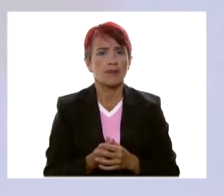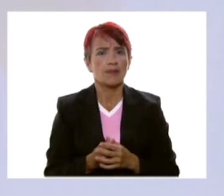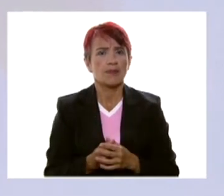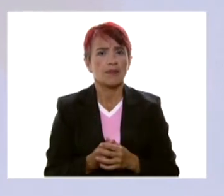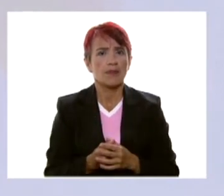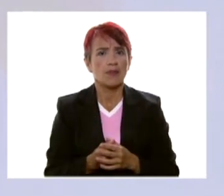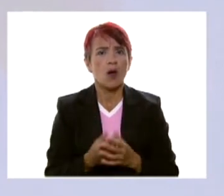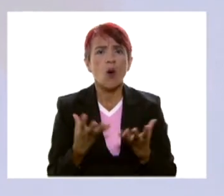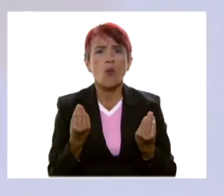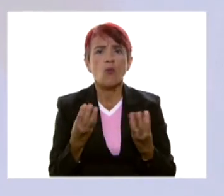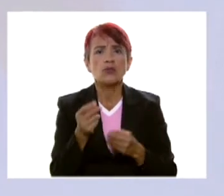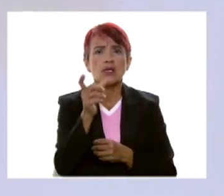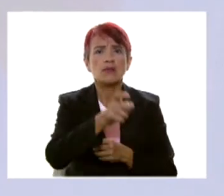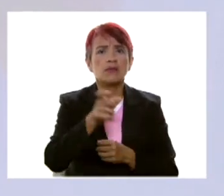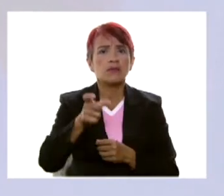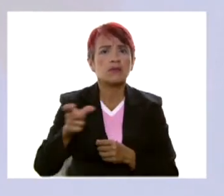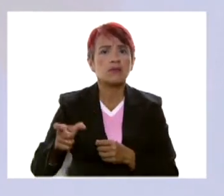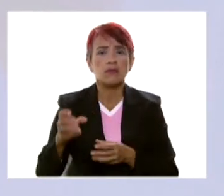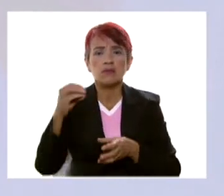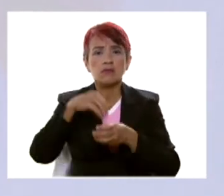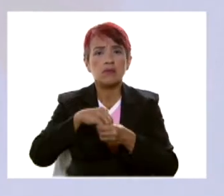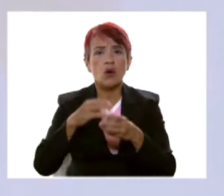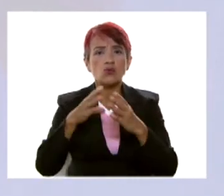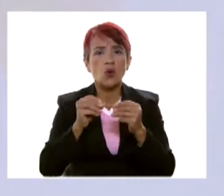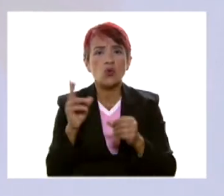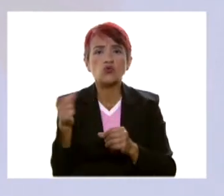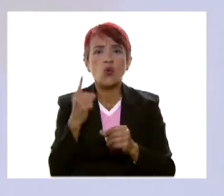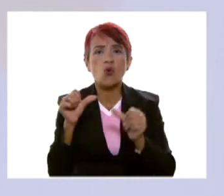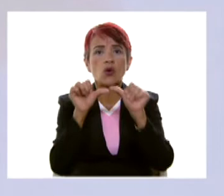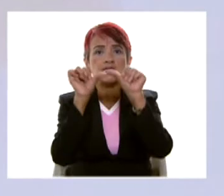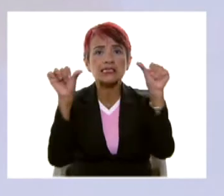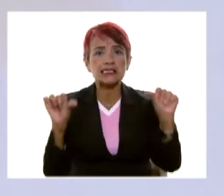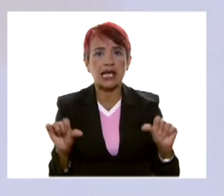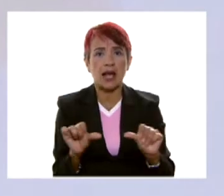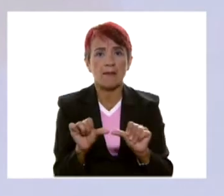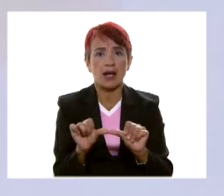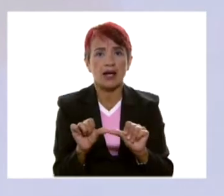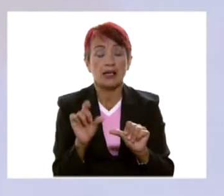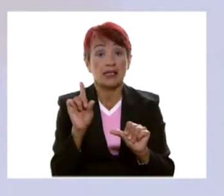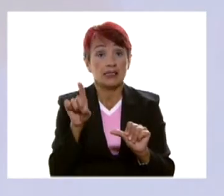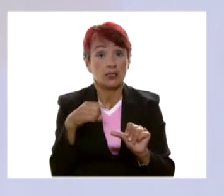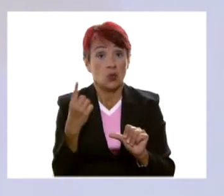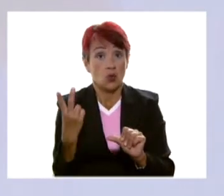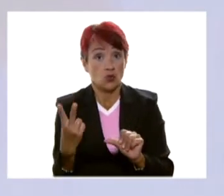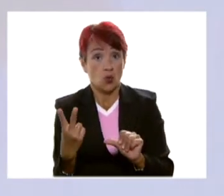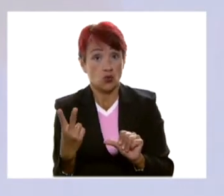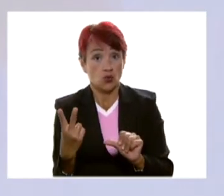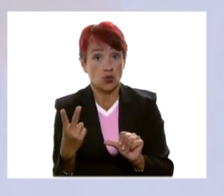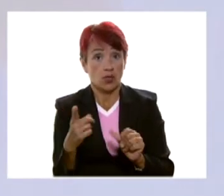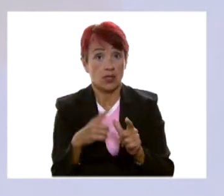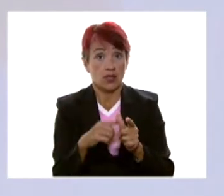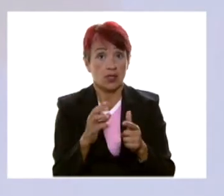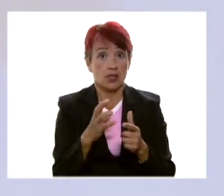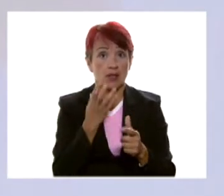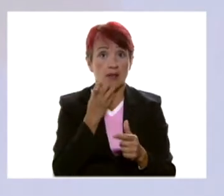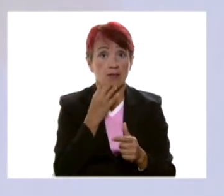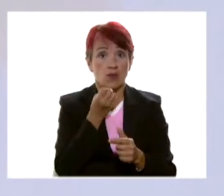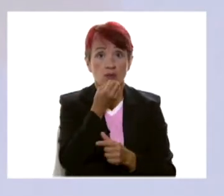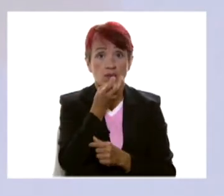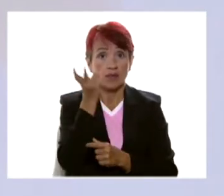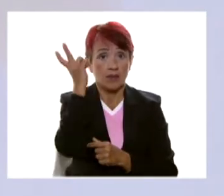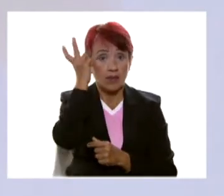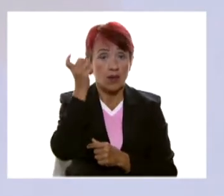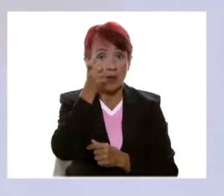Algunas personas no están agrupadas en un solo subsistema, sino en 2. Como por ejemplo es el caso de nuestras comunidades indígenas, de nuestros